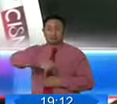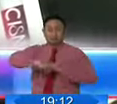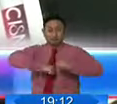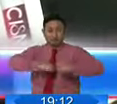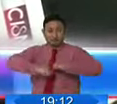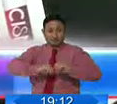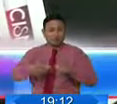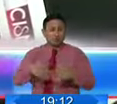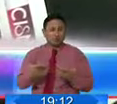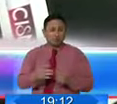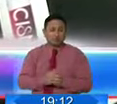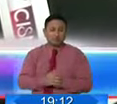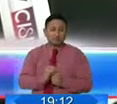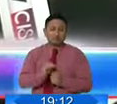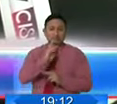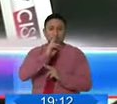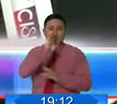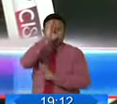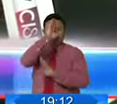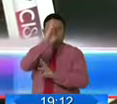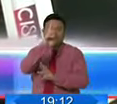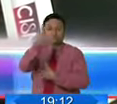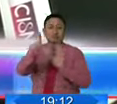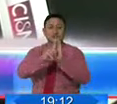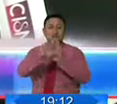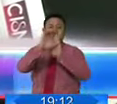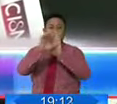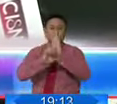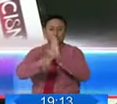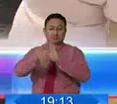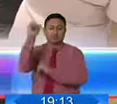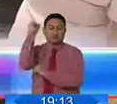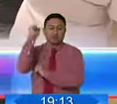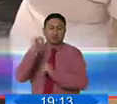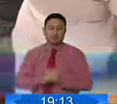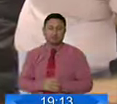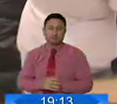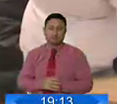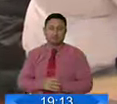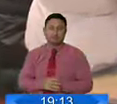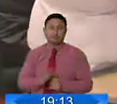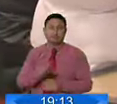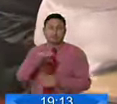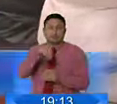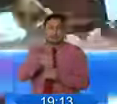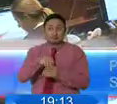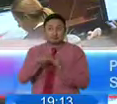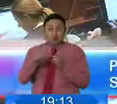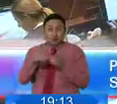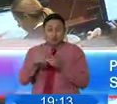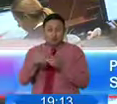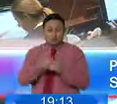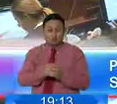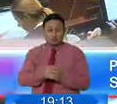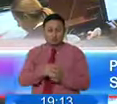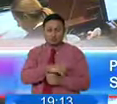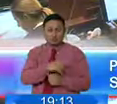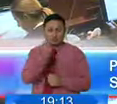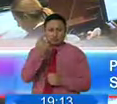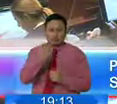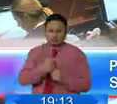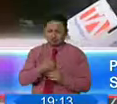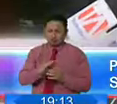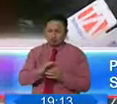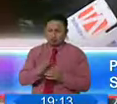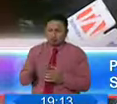Nacional va a ser apegado a la ley, a la Constitución y al derecho. Aunque dentro del bloque aseguran no entender la posición de sus